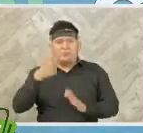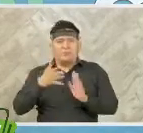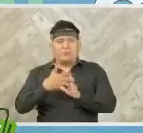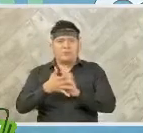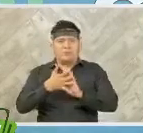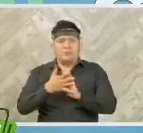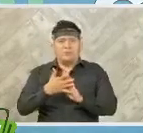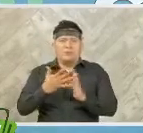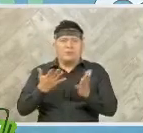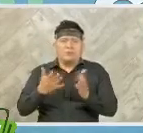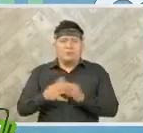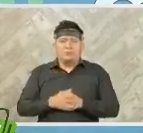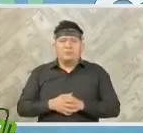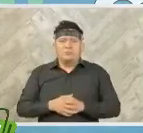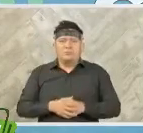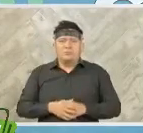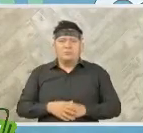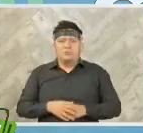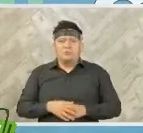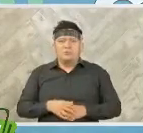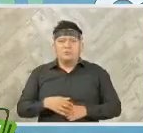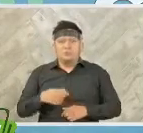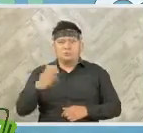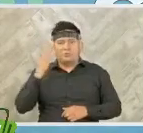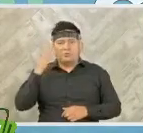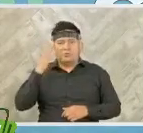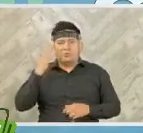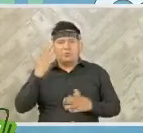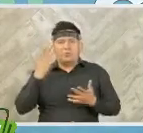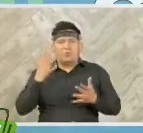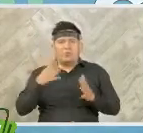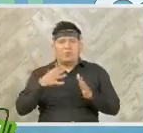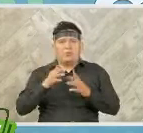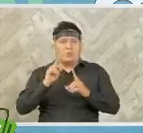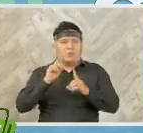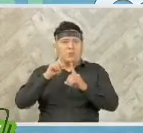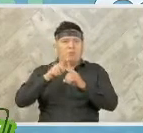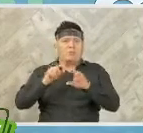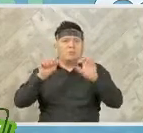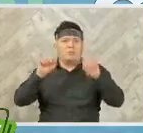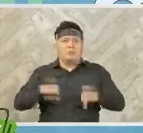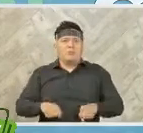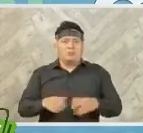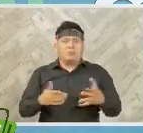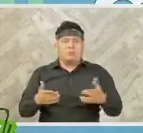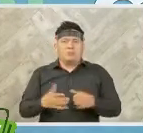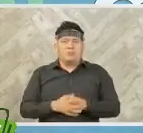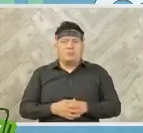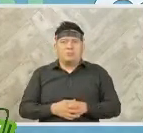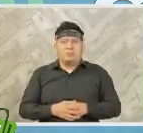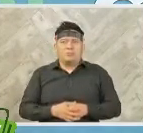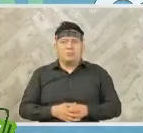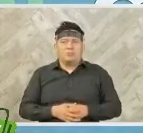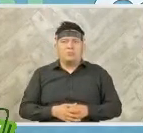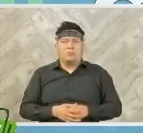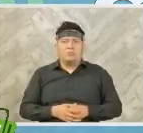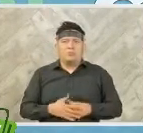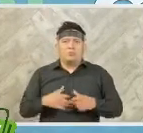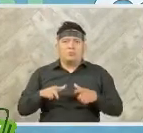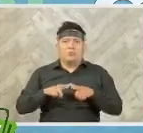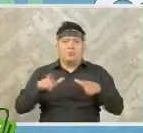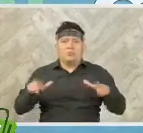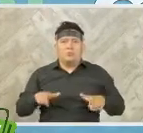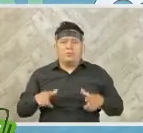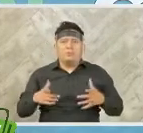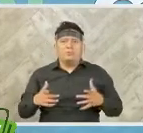su información a través de los medios electrónicos con el objeto de poder llegar hasta el lugar en el que usted